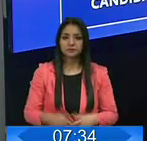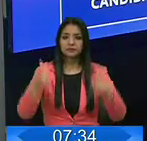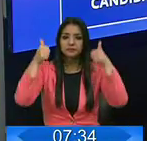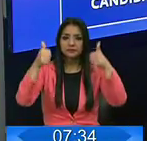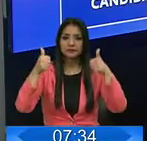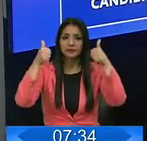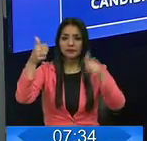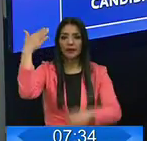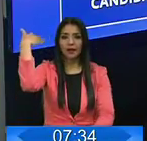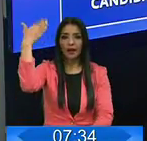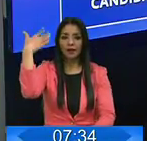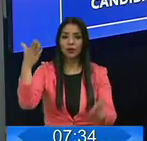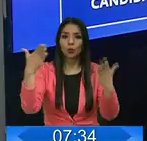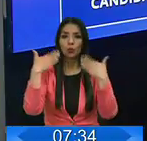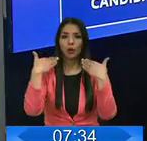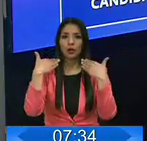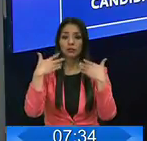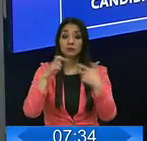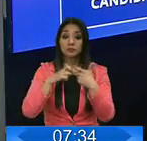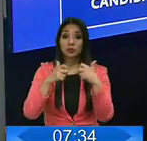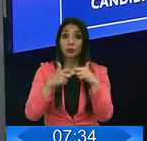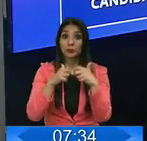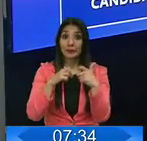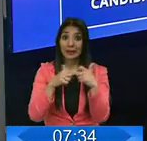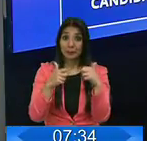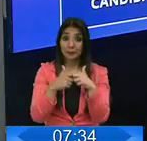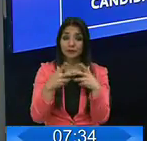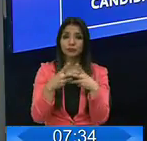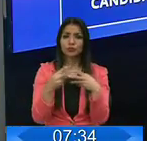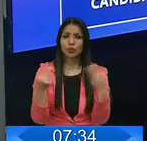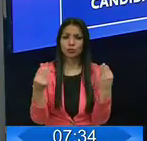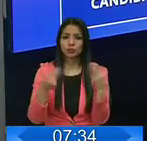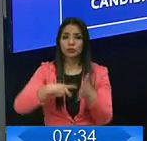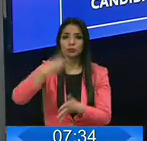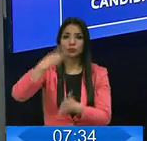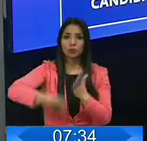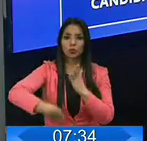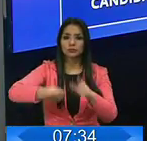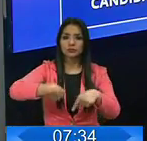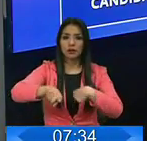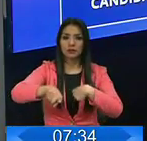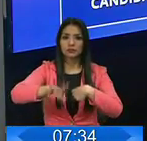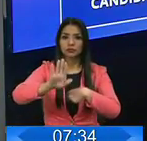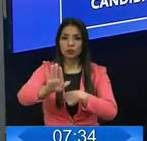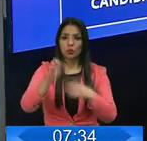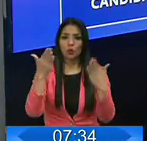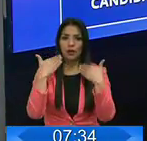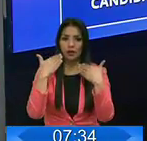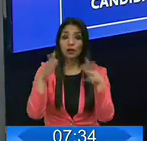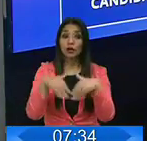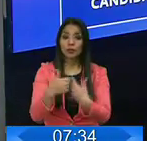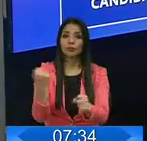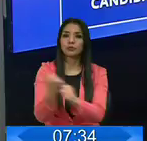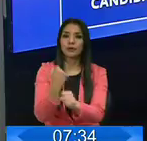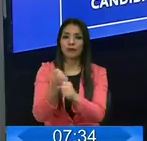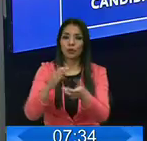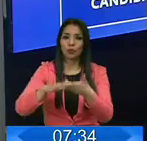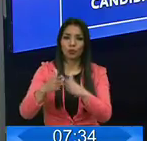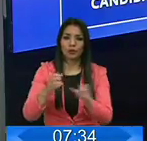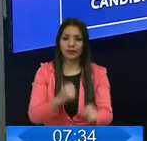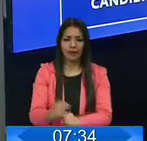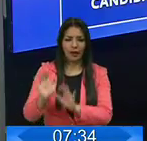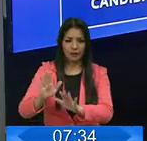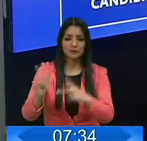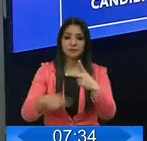Guayaquil? Solucionar o sancionar, dice, las multas de tránsito con trabajo comunitario. Además, plantea